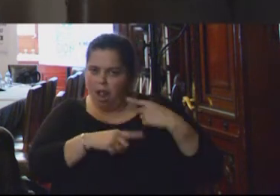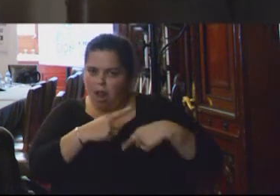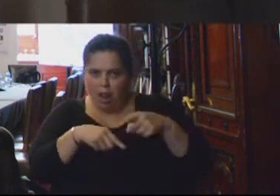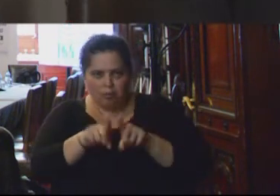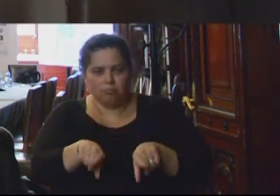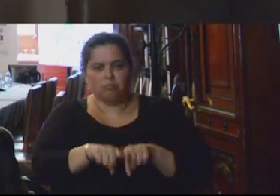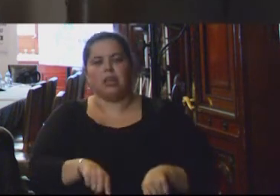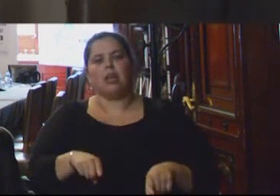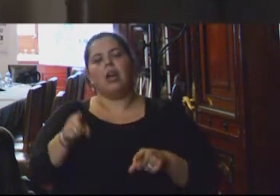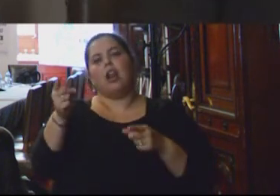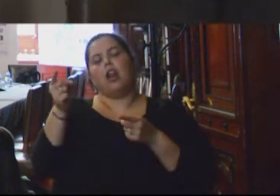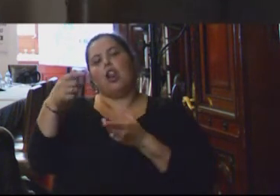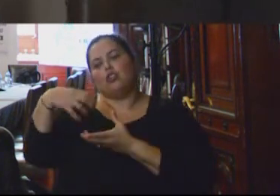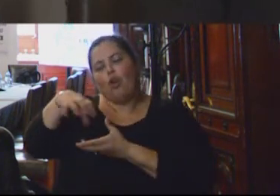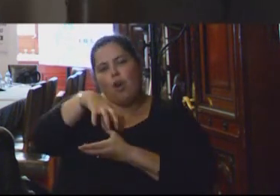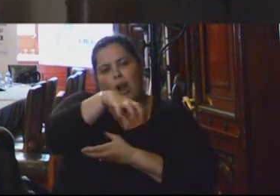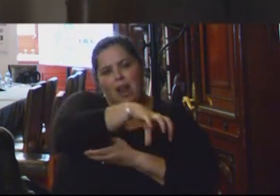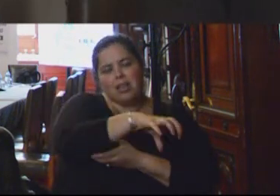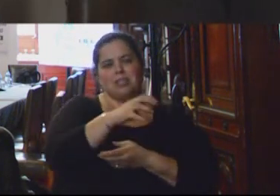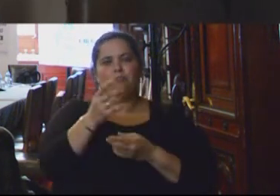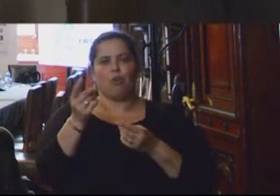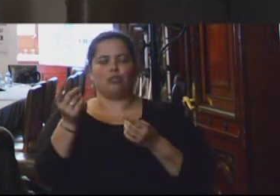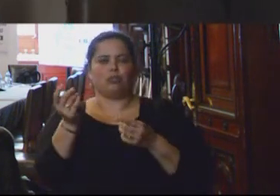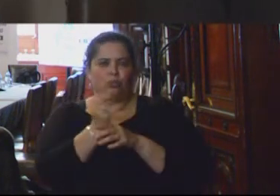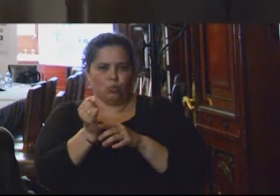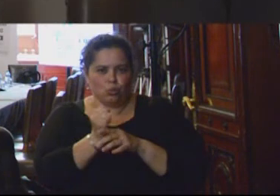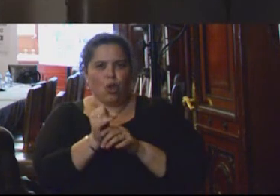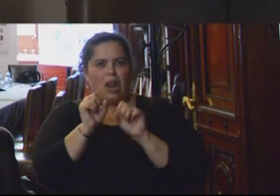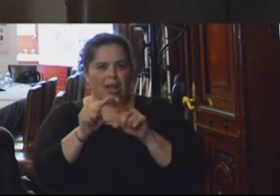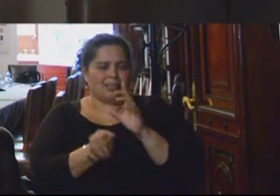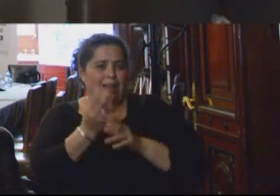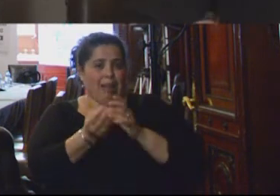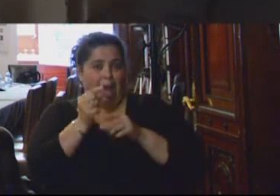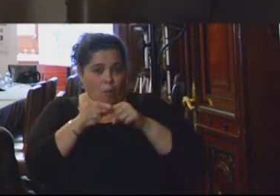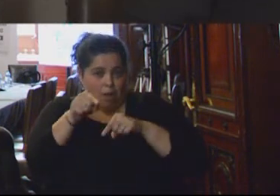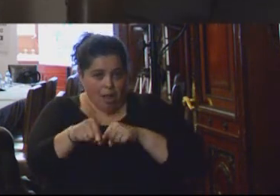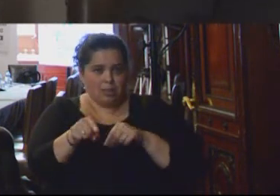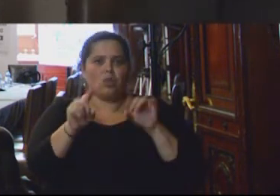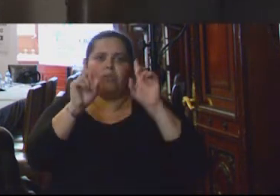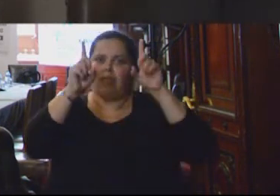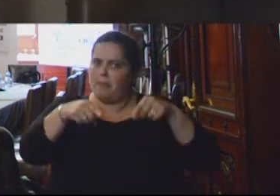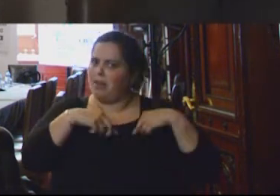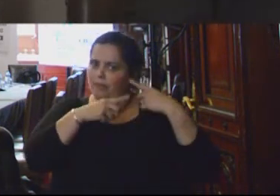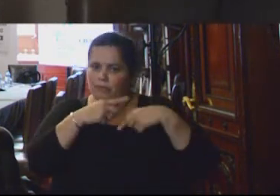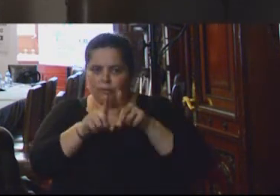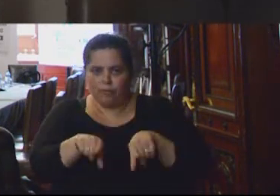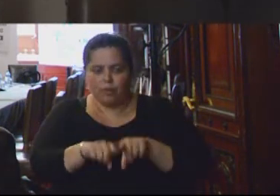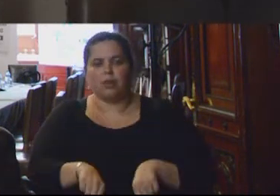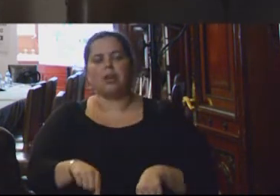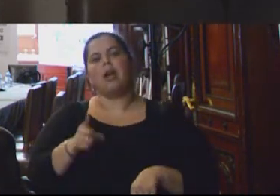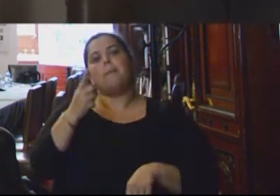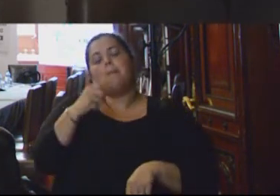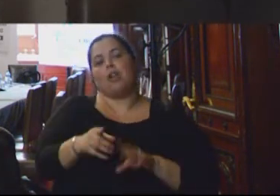que inconstitucionalmente se formaron para eso están intactos. Pero lo que es más y lo que sí nos